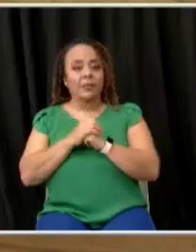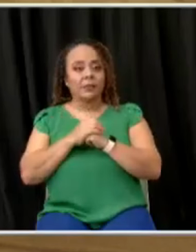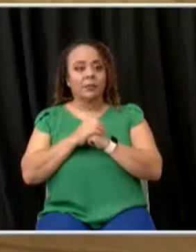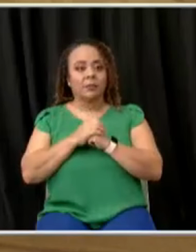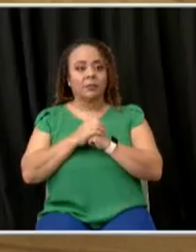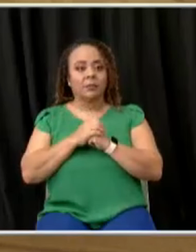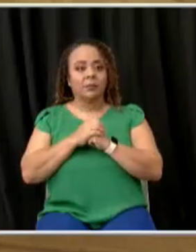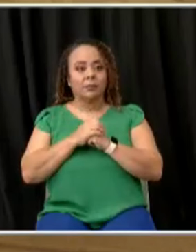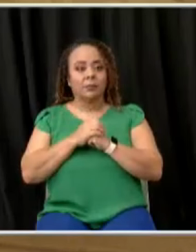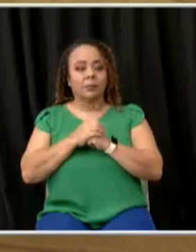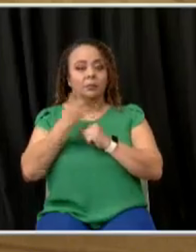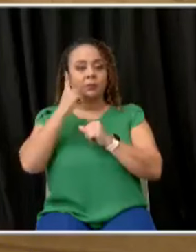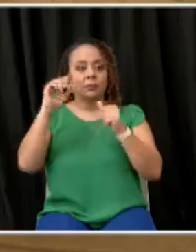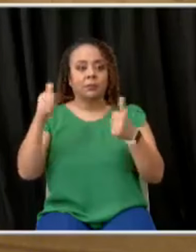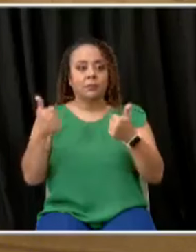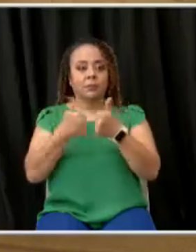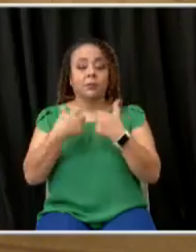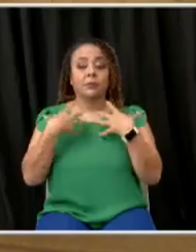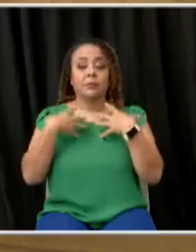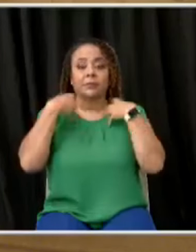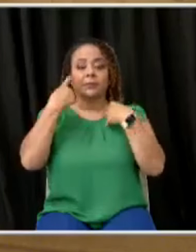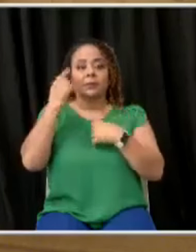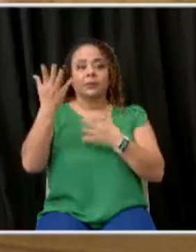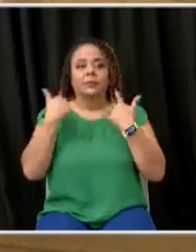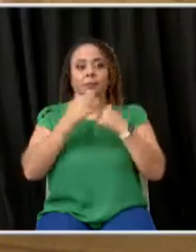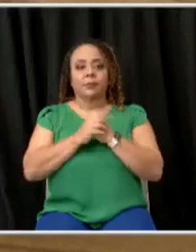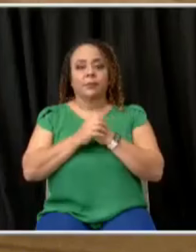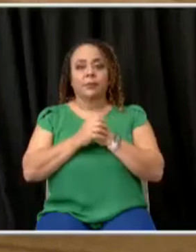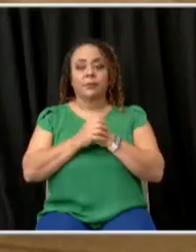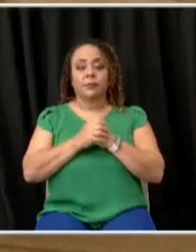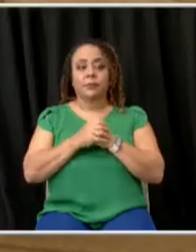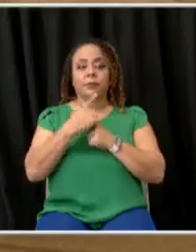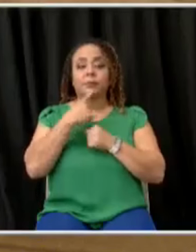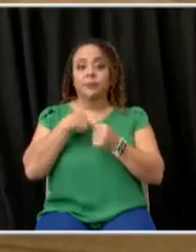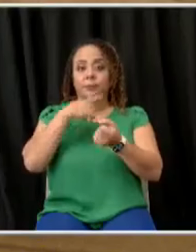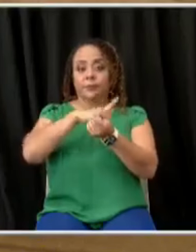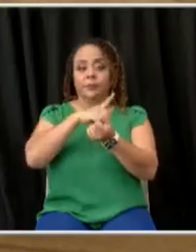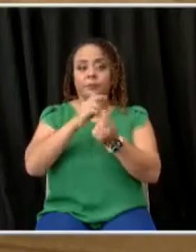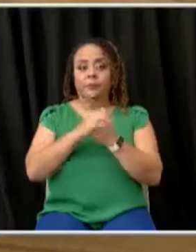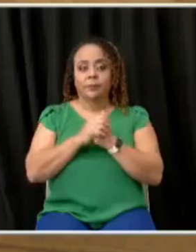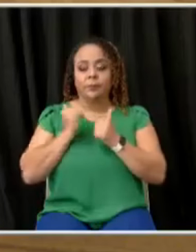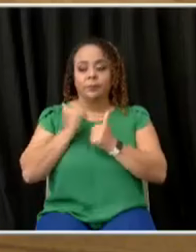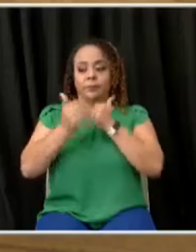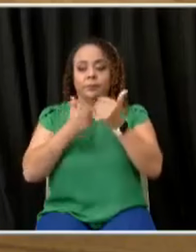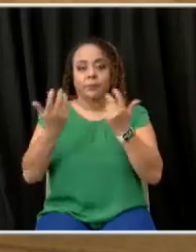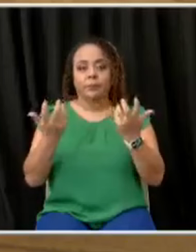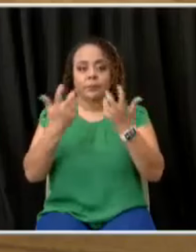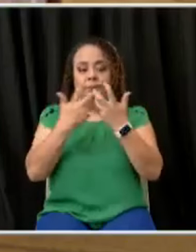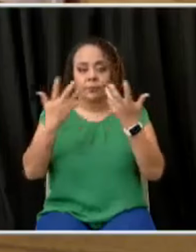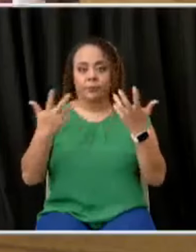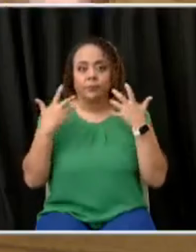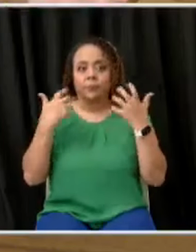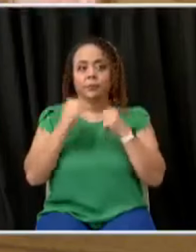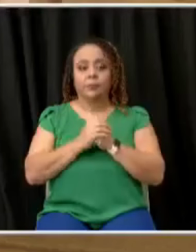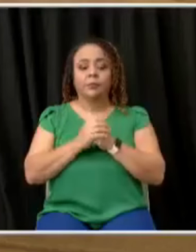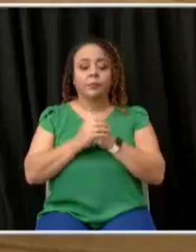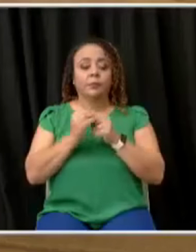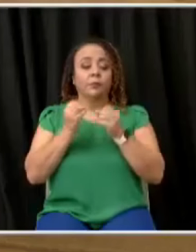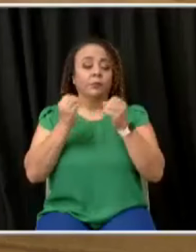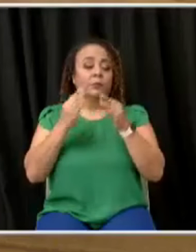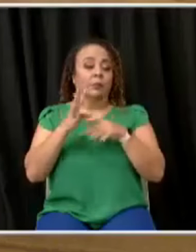hacerle frente al estrés térmico por calor. Una de ellas, nos dice el doctor, el proceso de aclimatación, que ha sido bastante